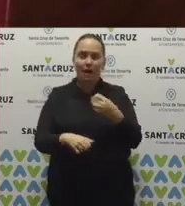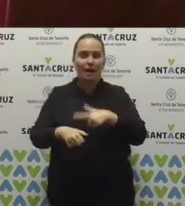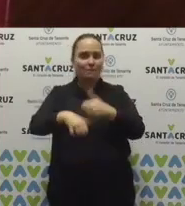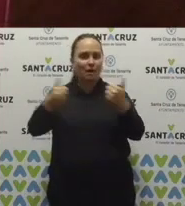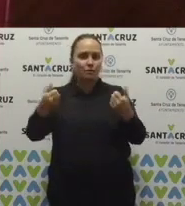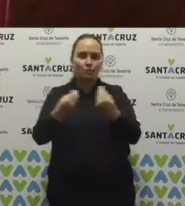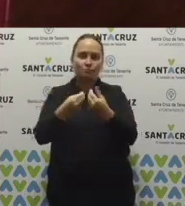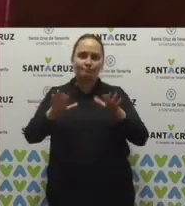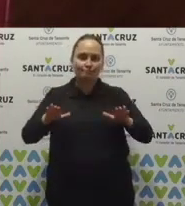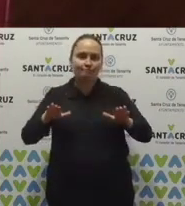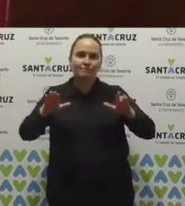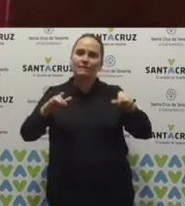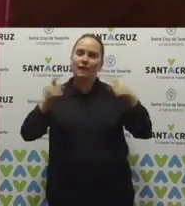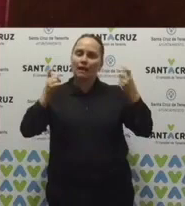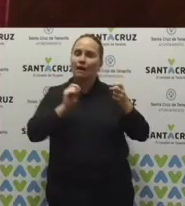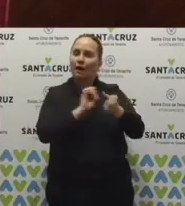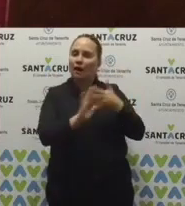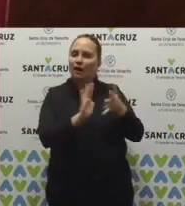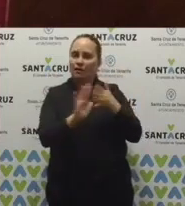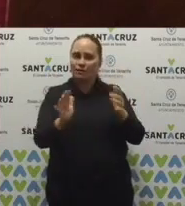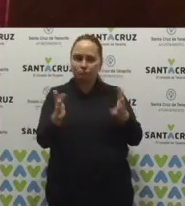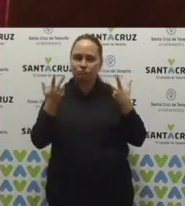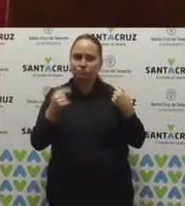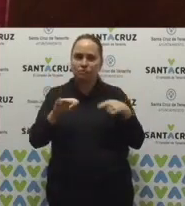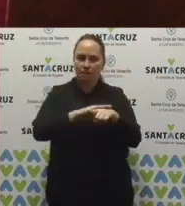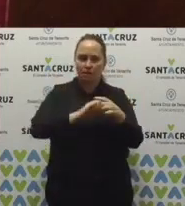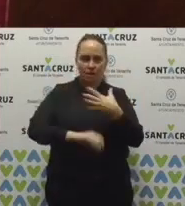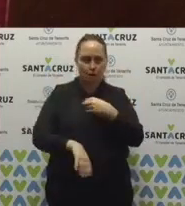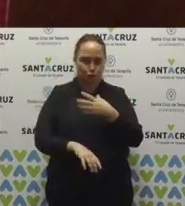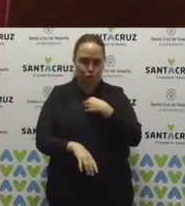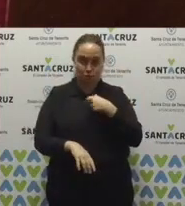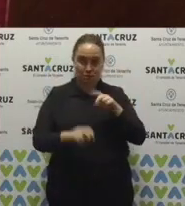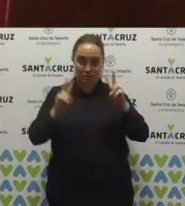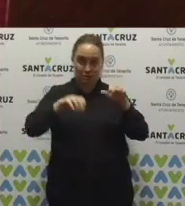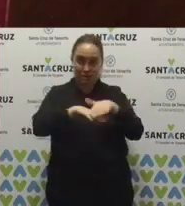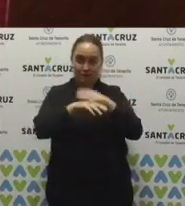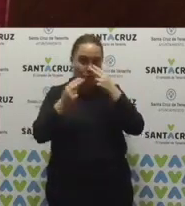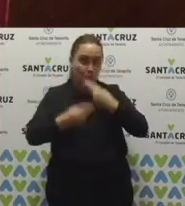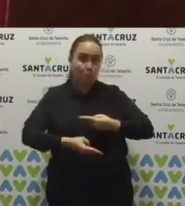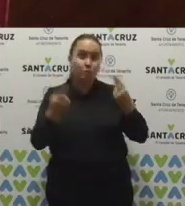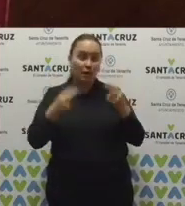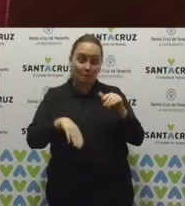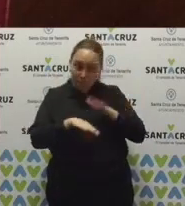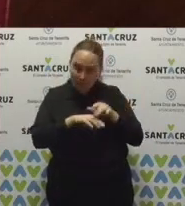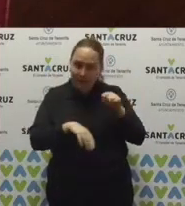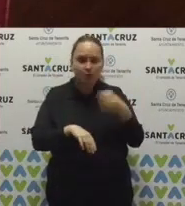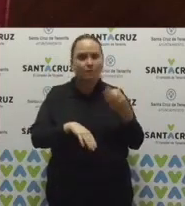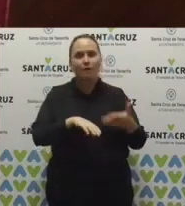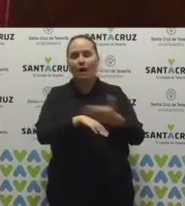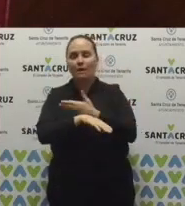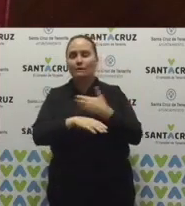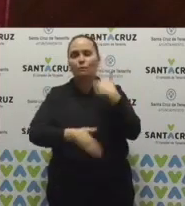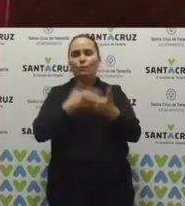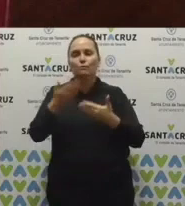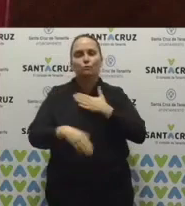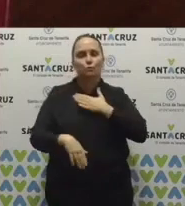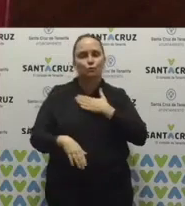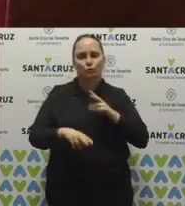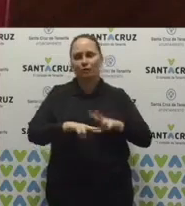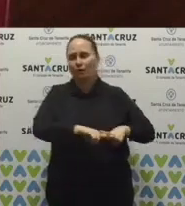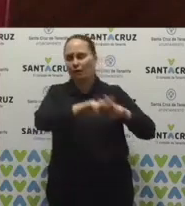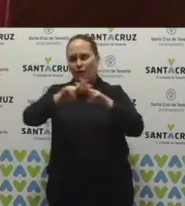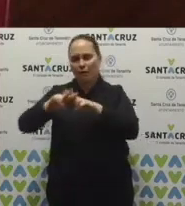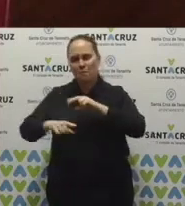agilizar realmente la administración pública tenemos que estudiar y modificar nuestros procedimientos administrativos con la